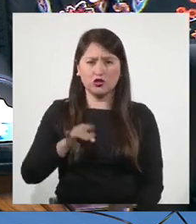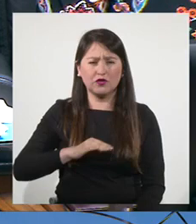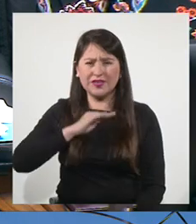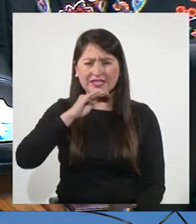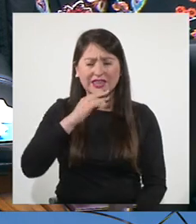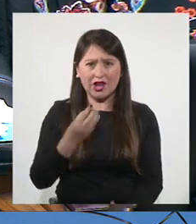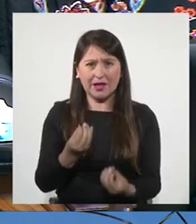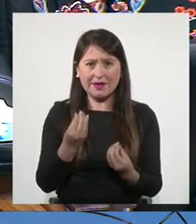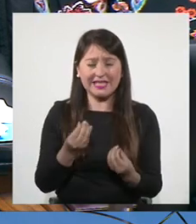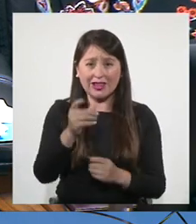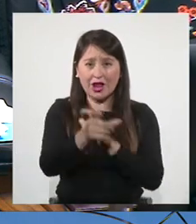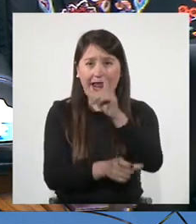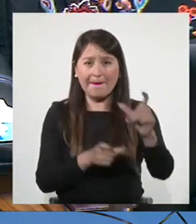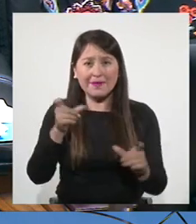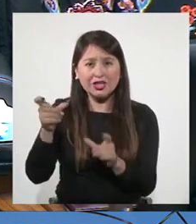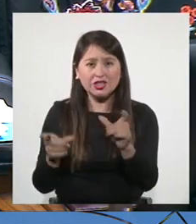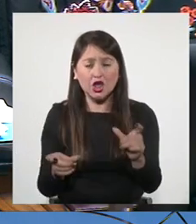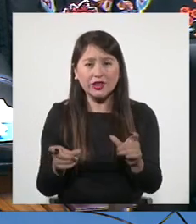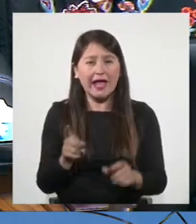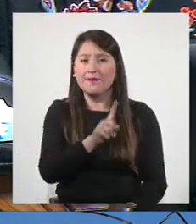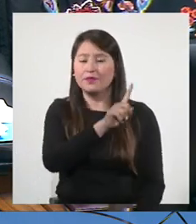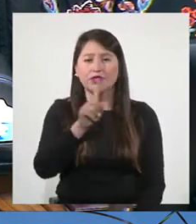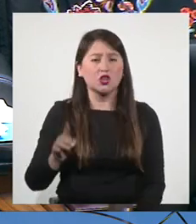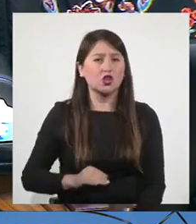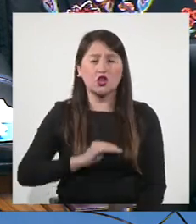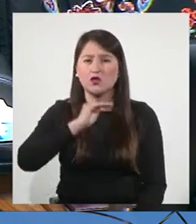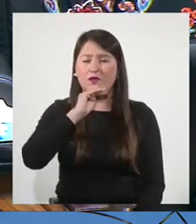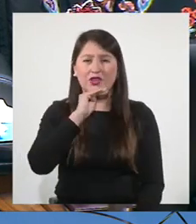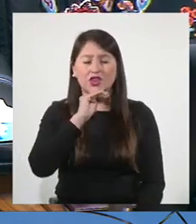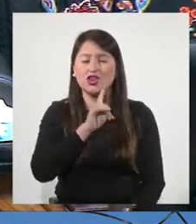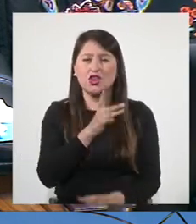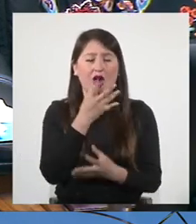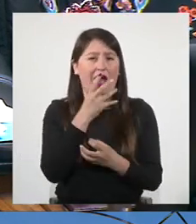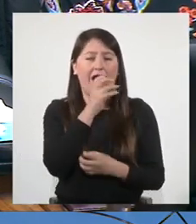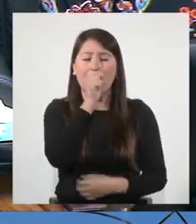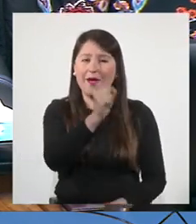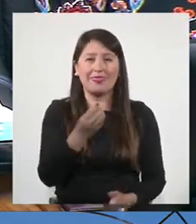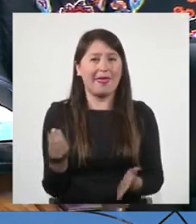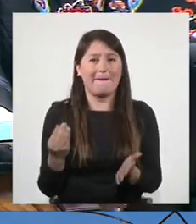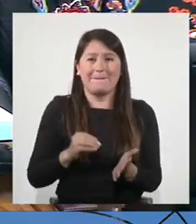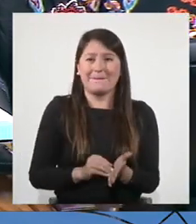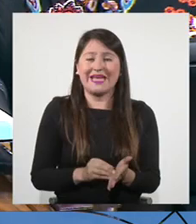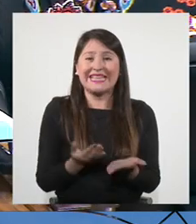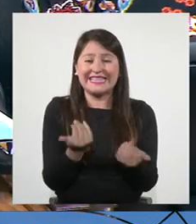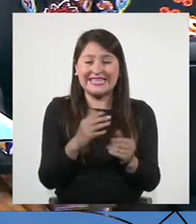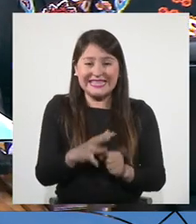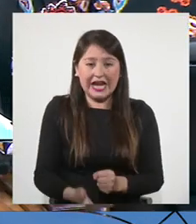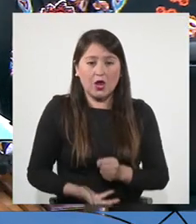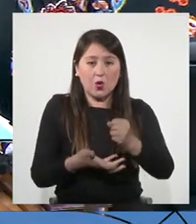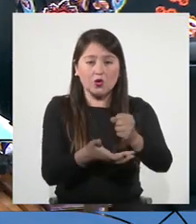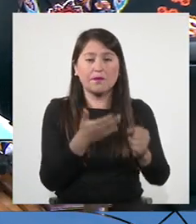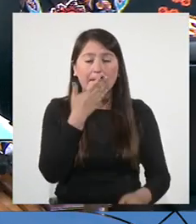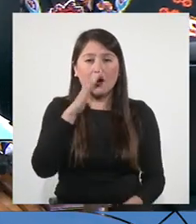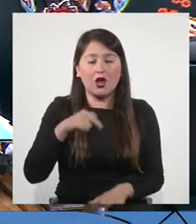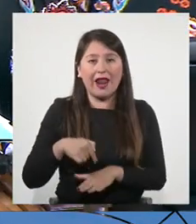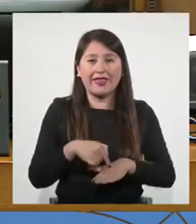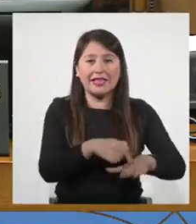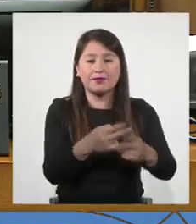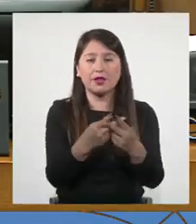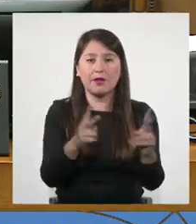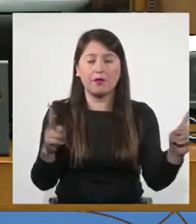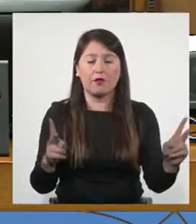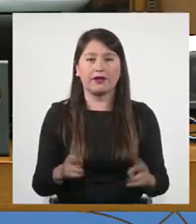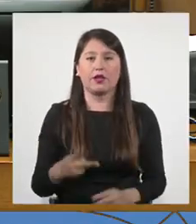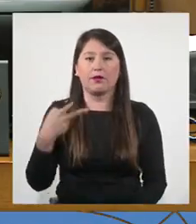soporta más la chatarrización que hay en la región del Biobío. Se requieren recursos para mejorar el transporte público. Muchas